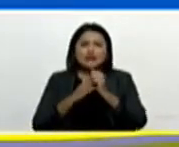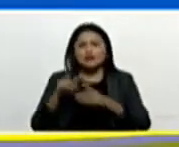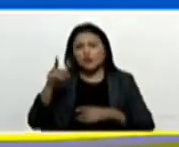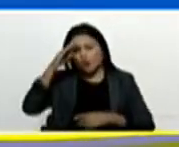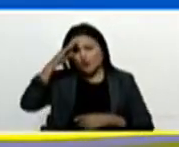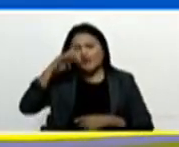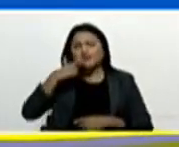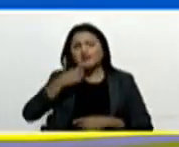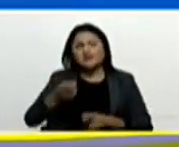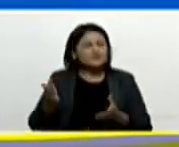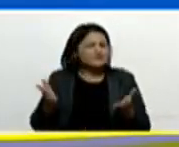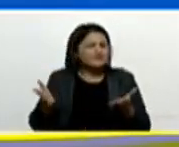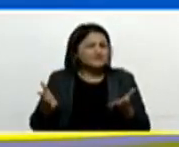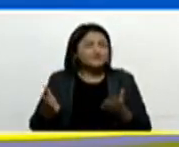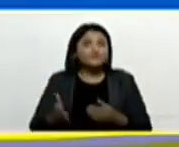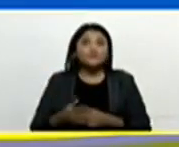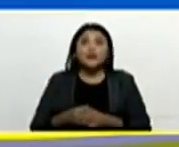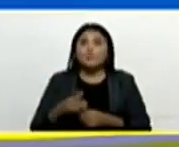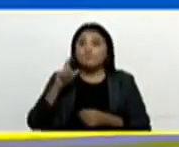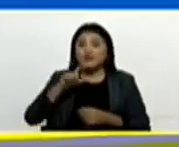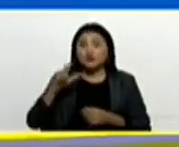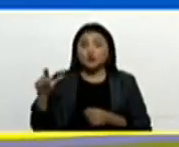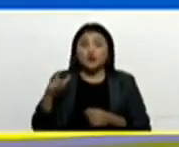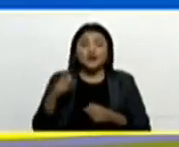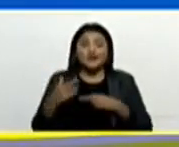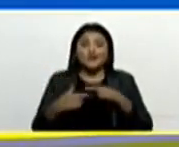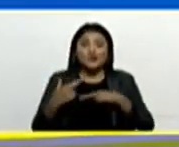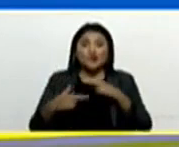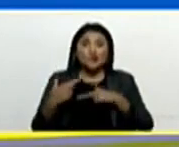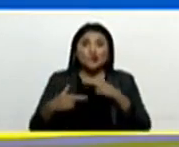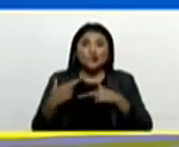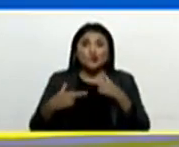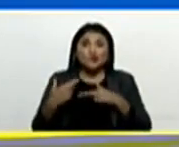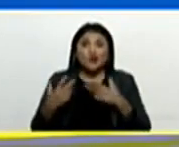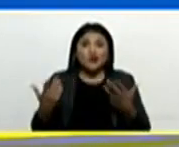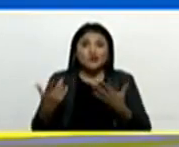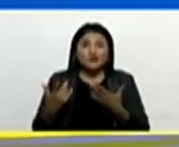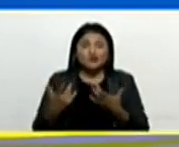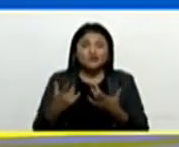revolucionario es un hombre que lo hace por amor.